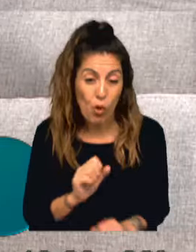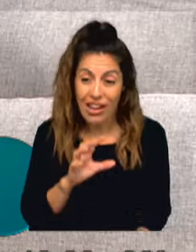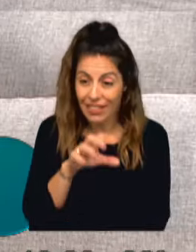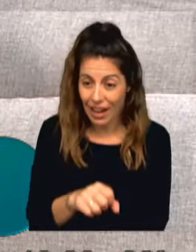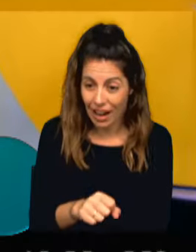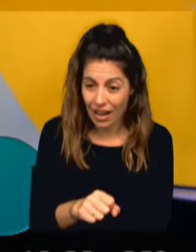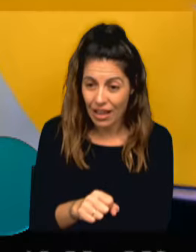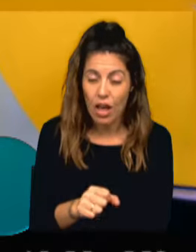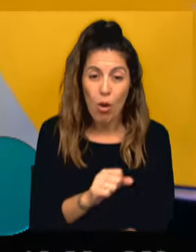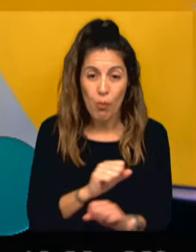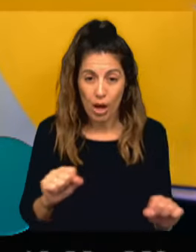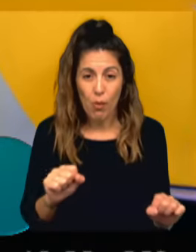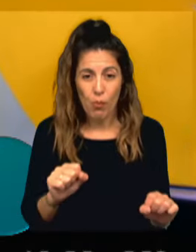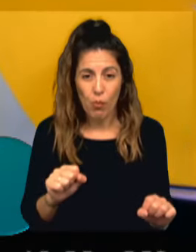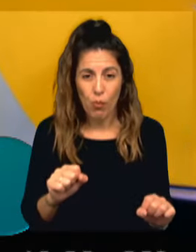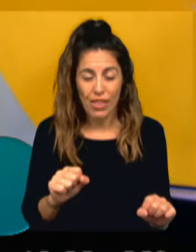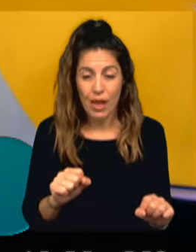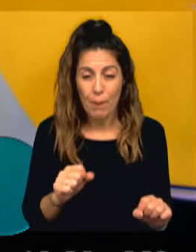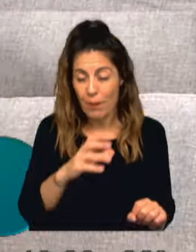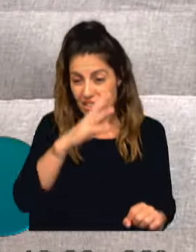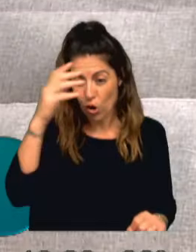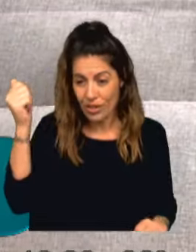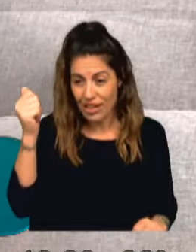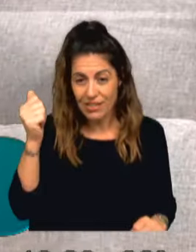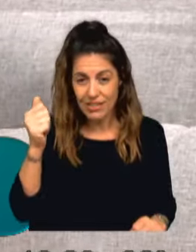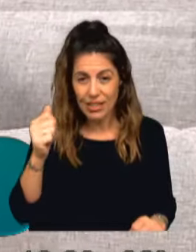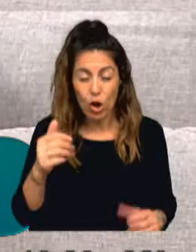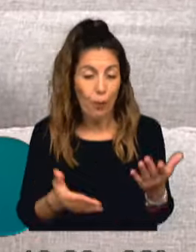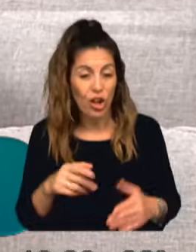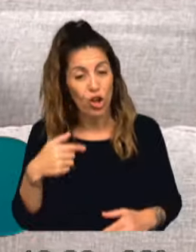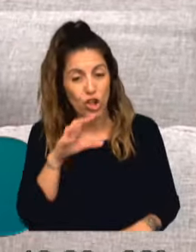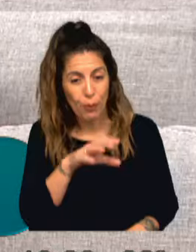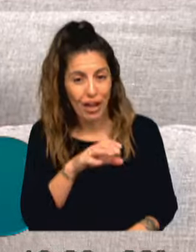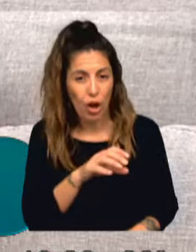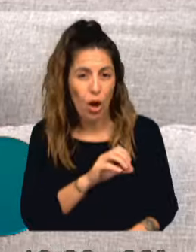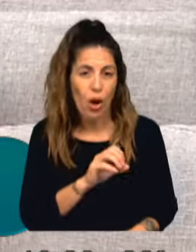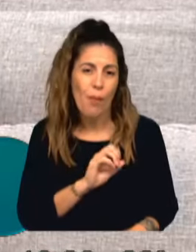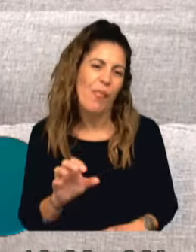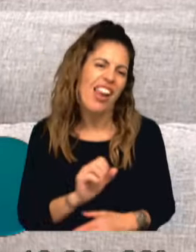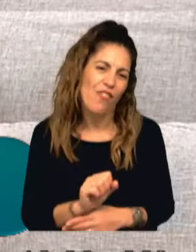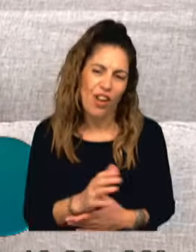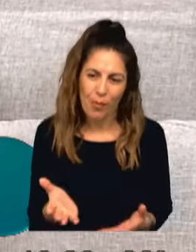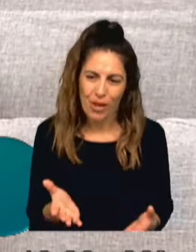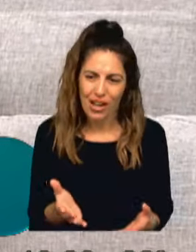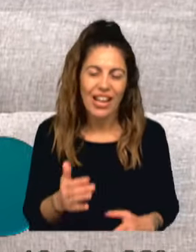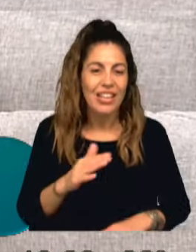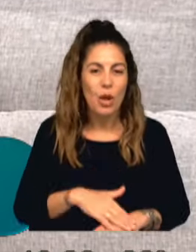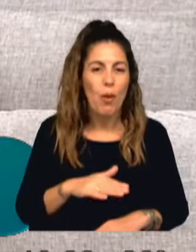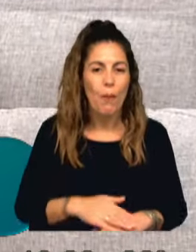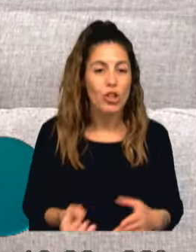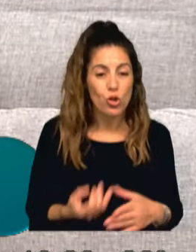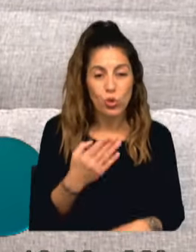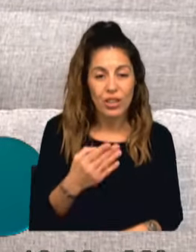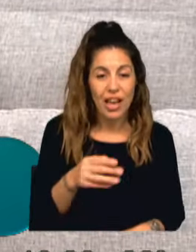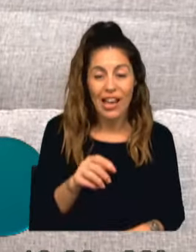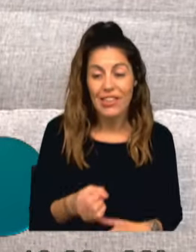propensos a la demencia que los demás perros o no No necesariamente Lo que pasa que en ese momento sí no pero lo que pasa que en es el momento donde surgían esas cosas